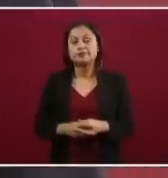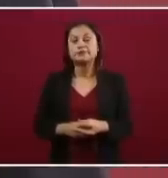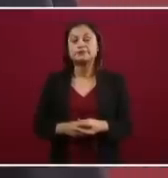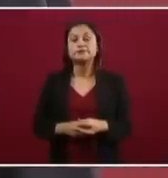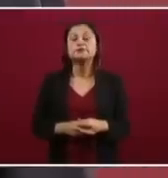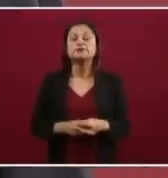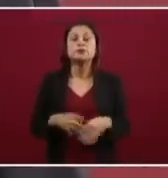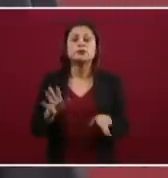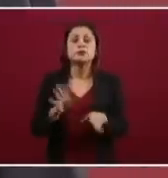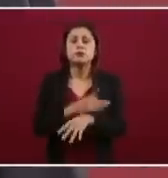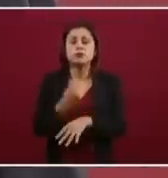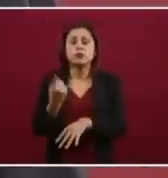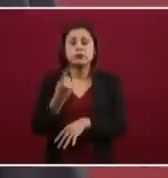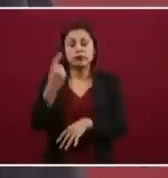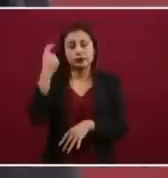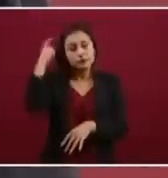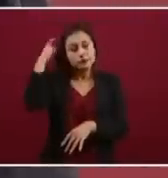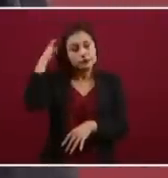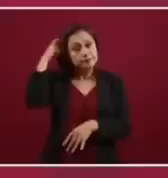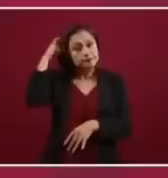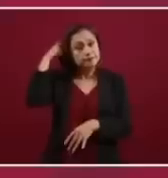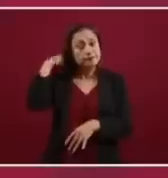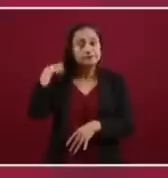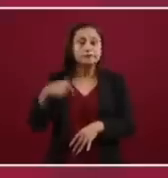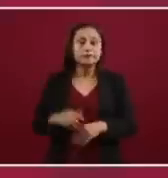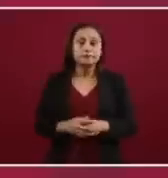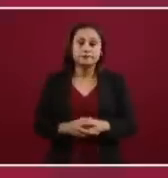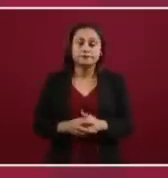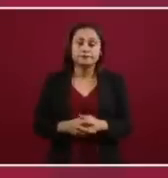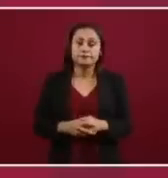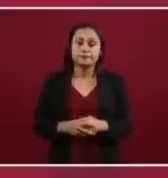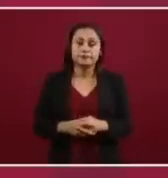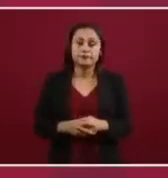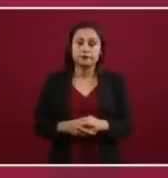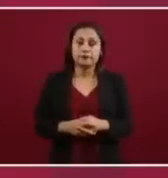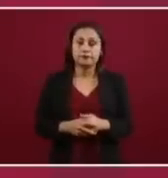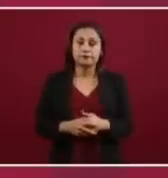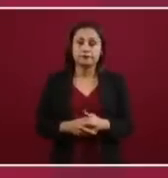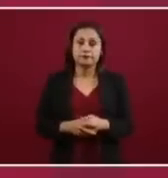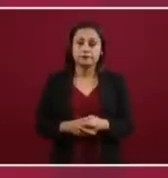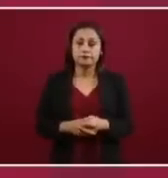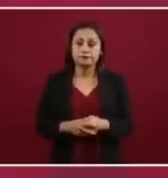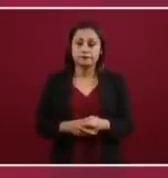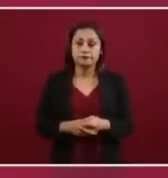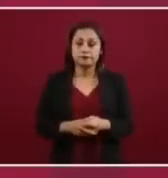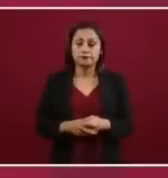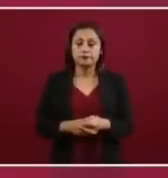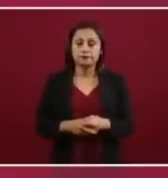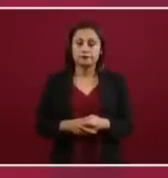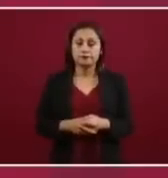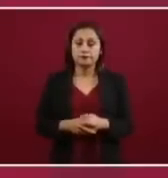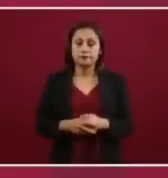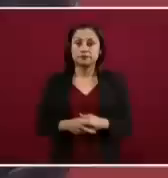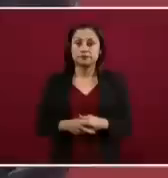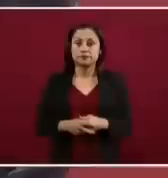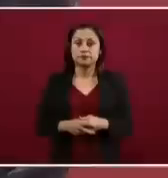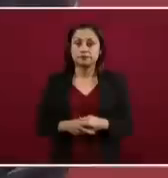se tiene que tomar en cuenta que por un lado